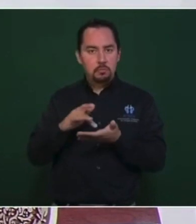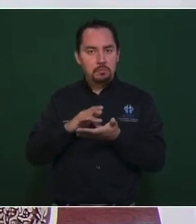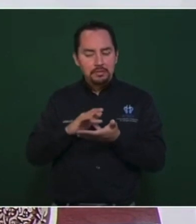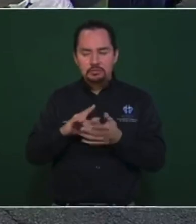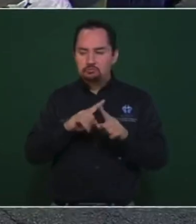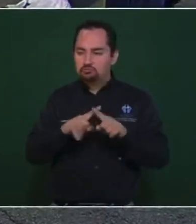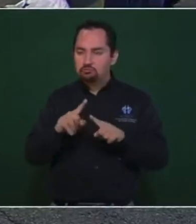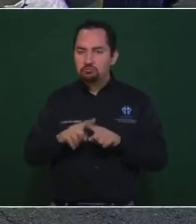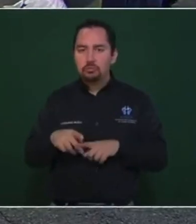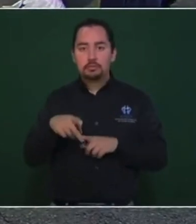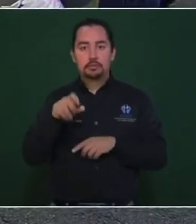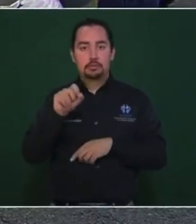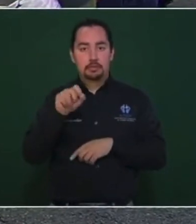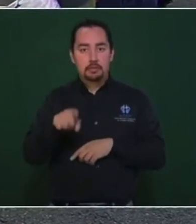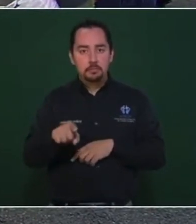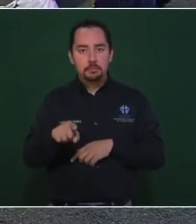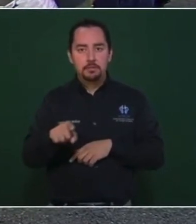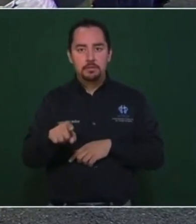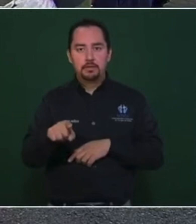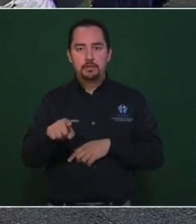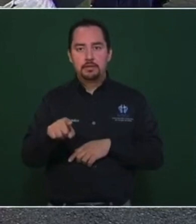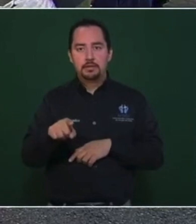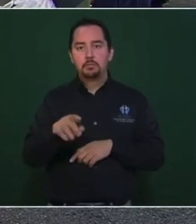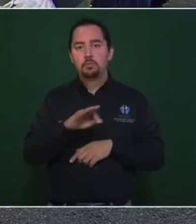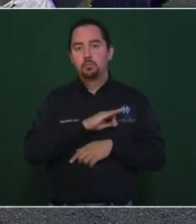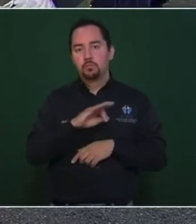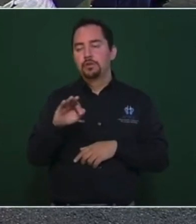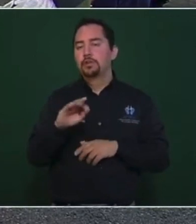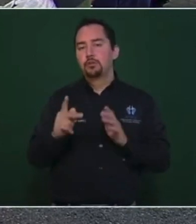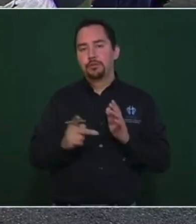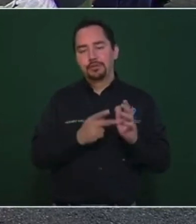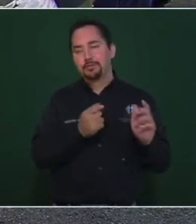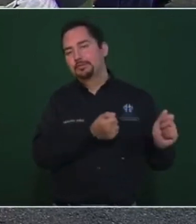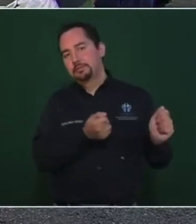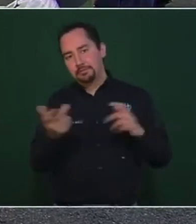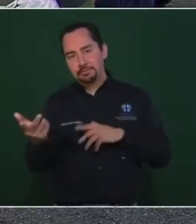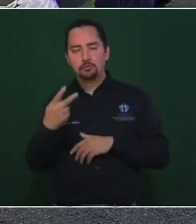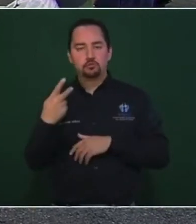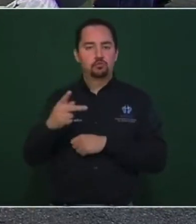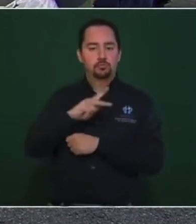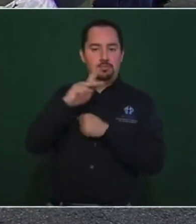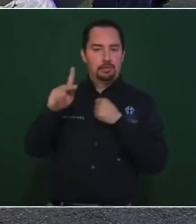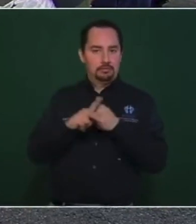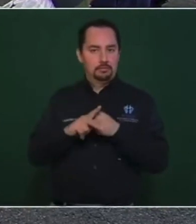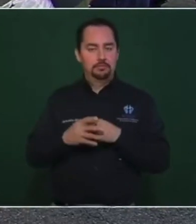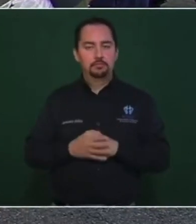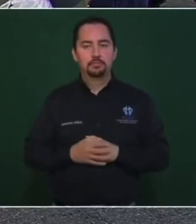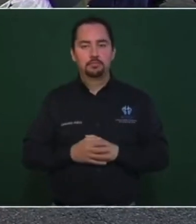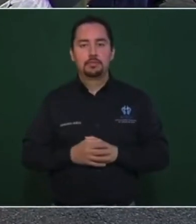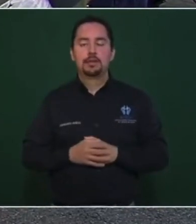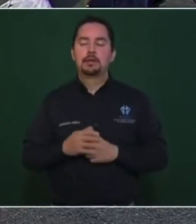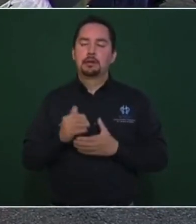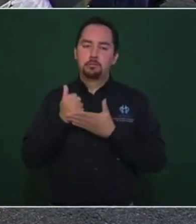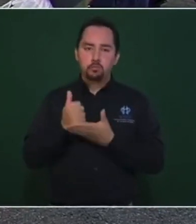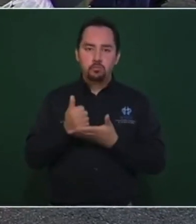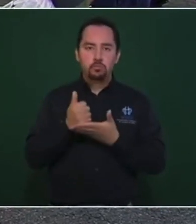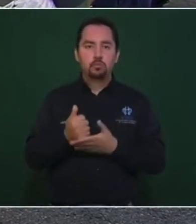consulares para trámites de repatriación, apoyo con servicios funerarios.